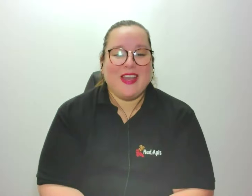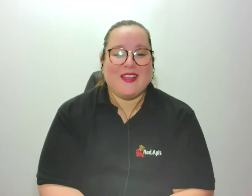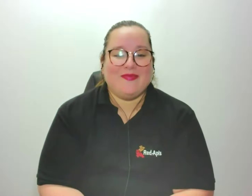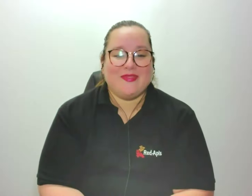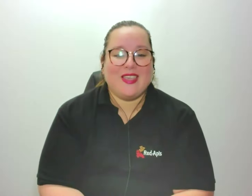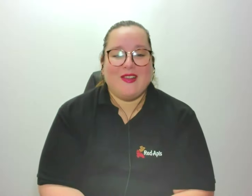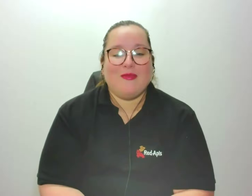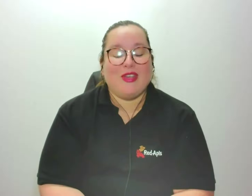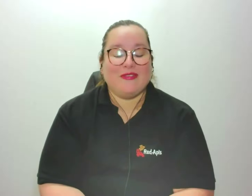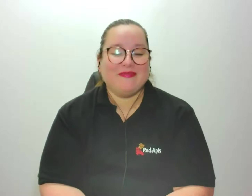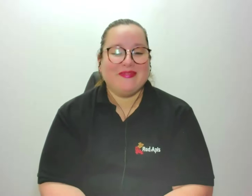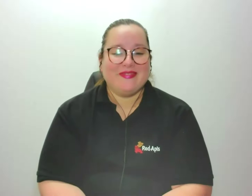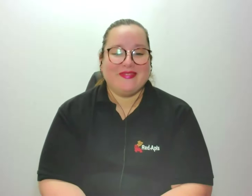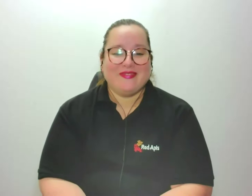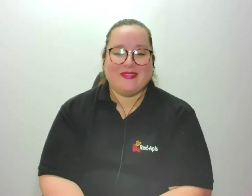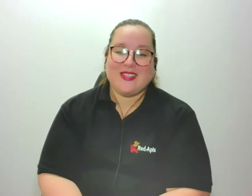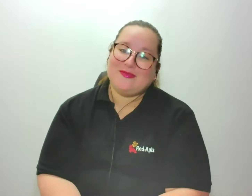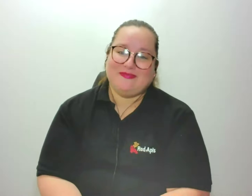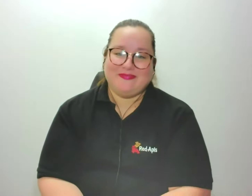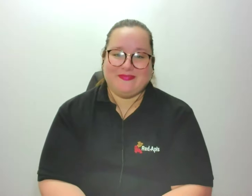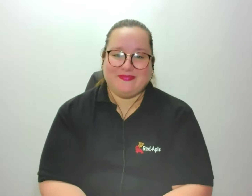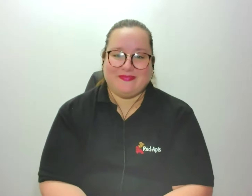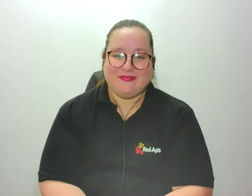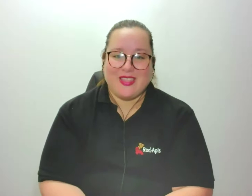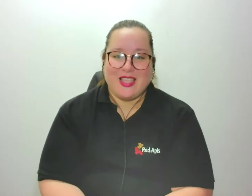de esa manera. Sé que es algo muy bueno. Eso.